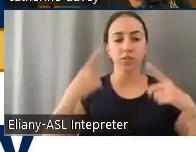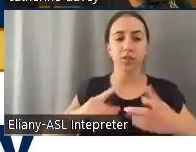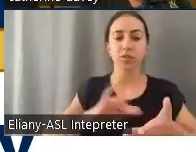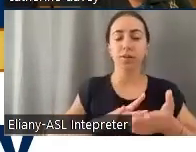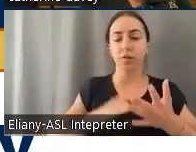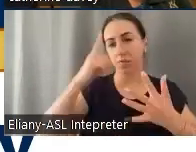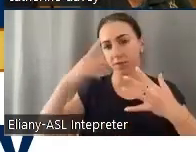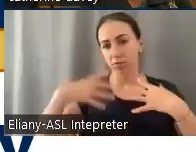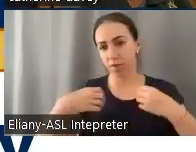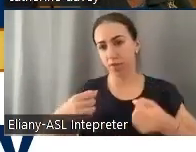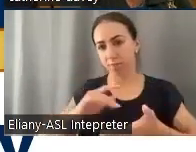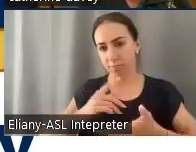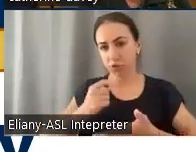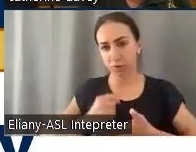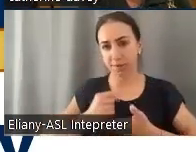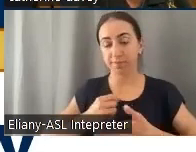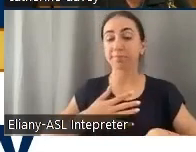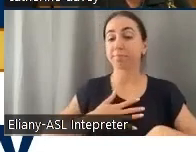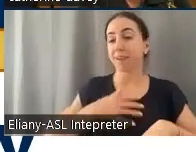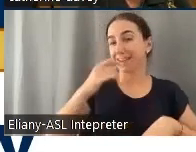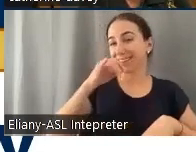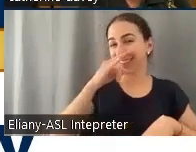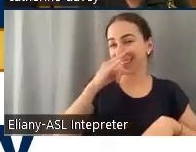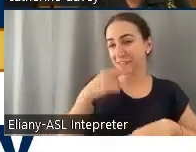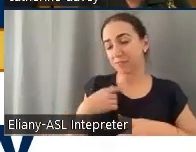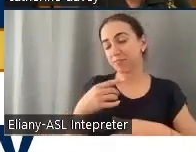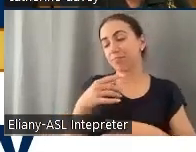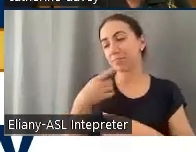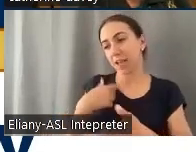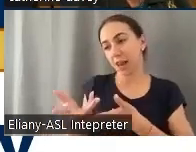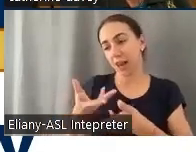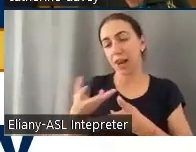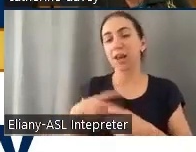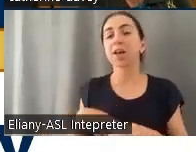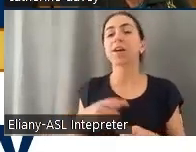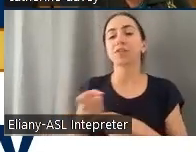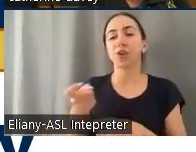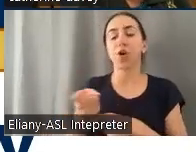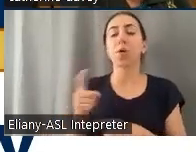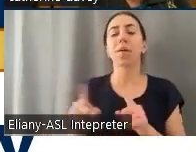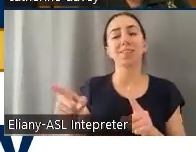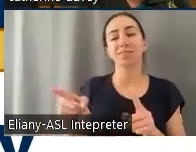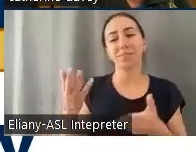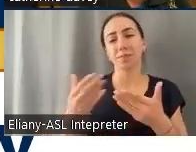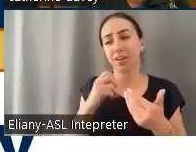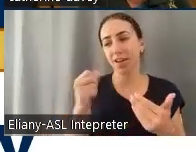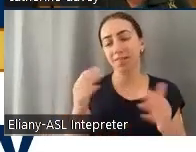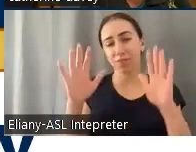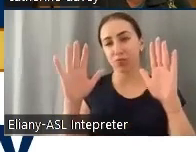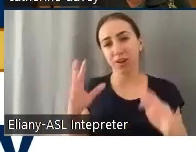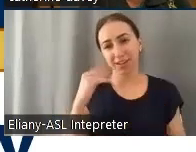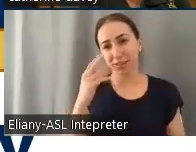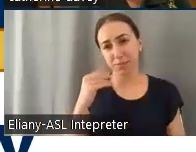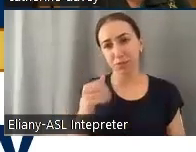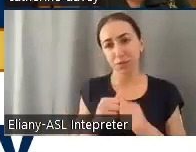el habitar residencialmente, dar consentimiento a, a tratamiento médico. Yo me burlo de mi niña, pero ella no ha